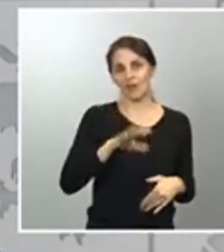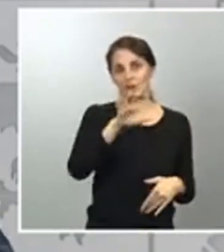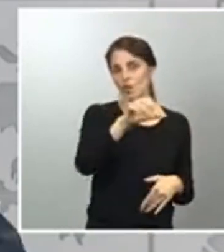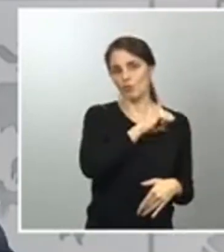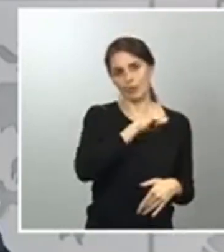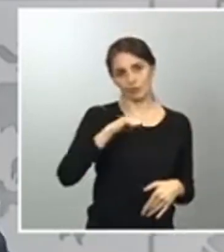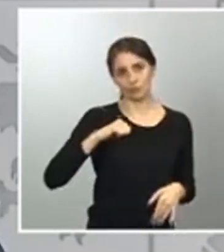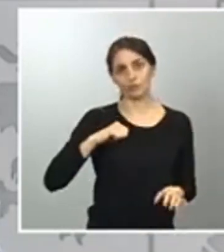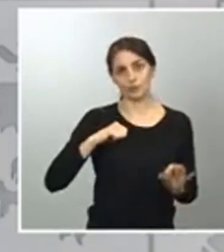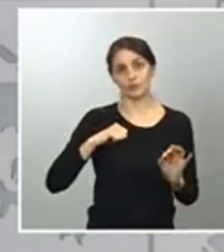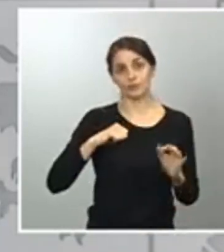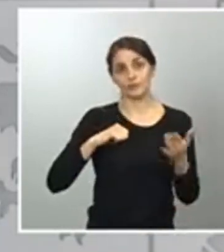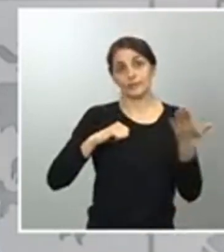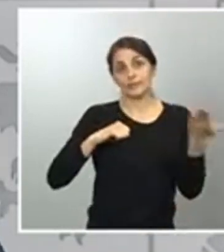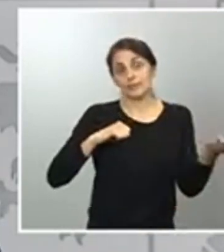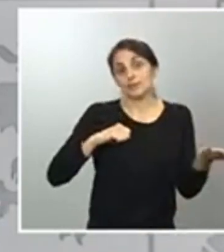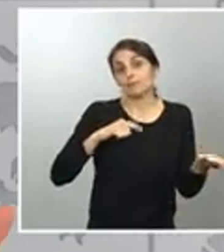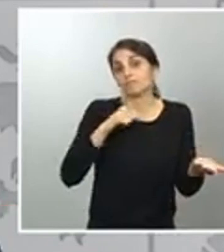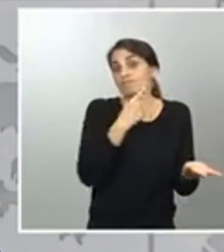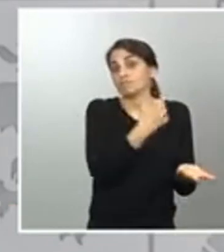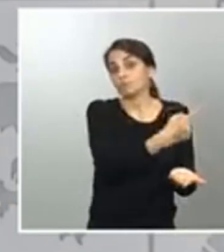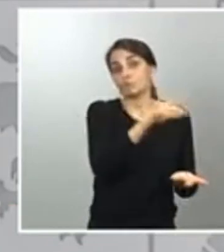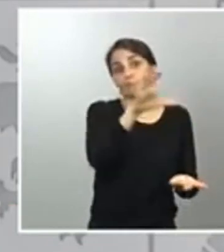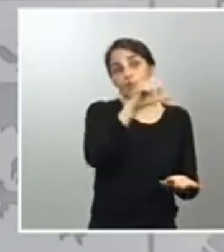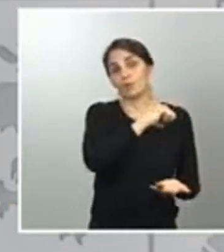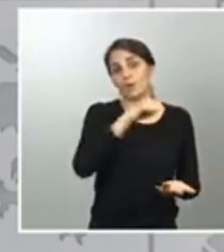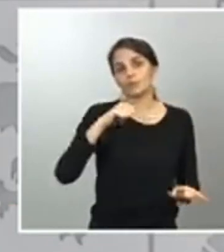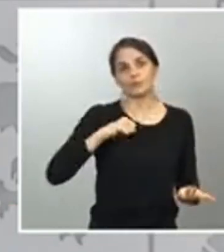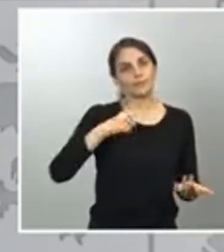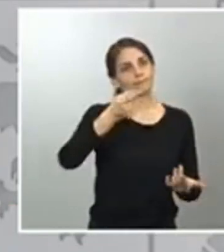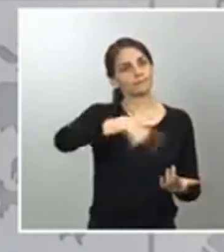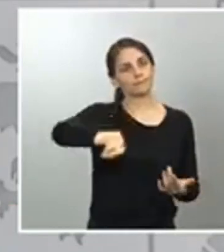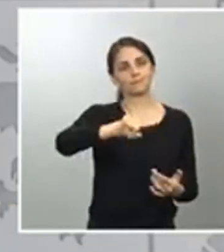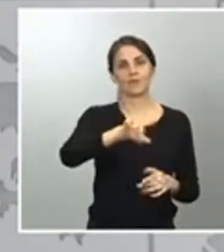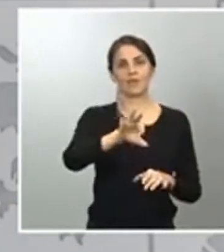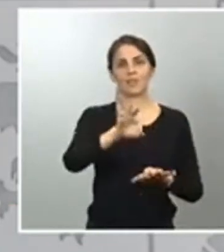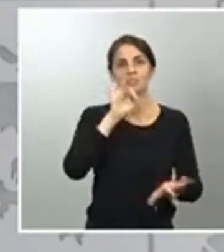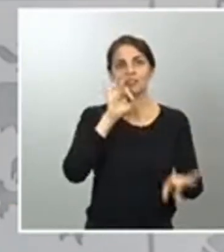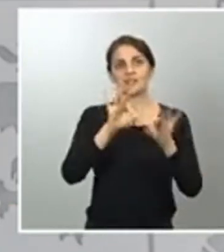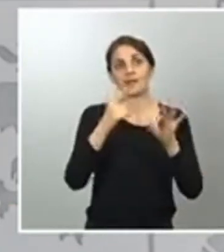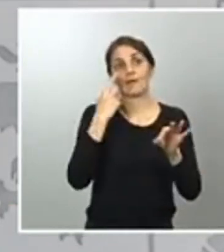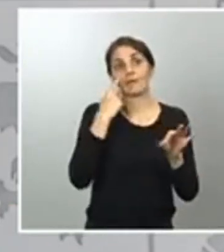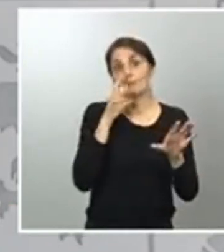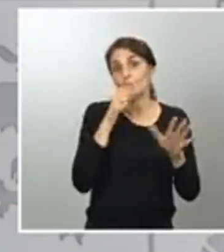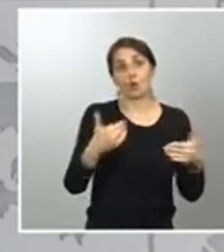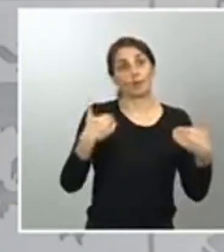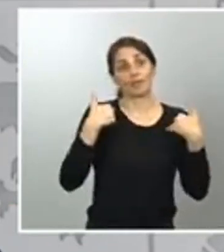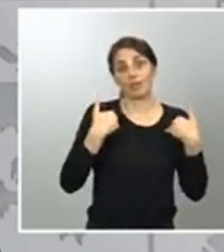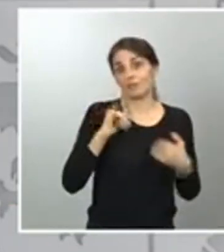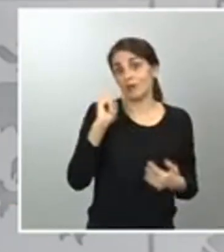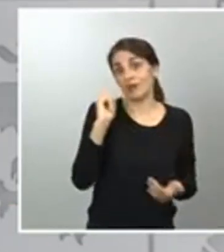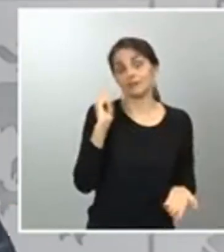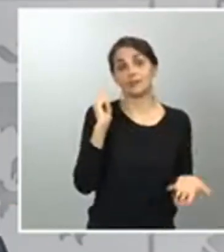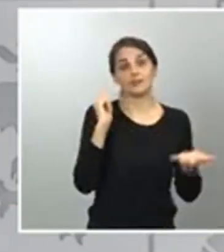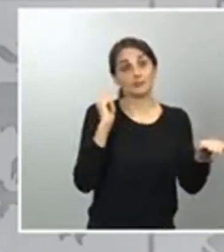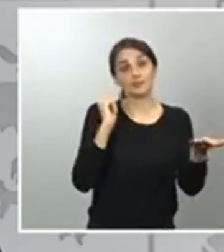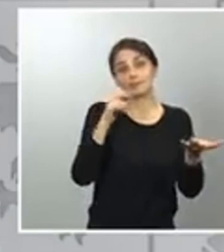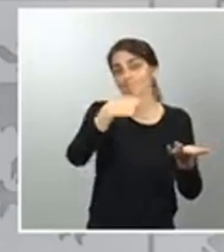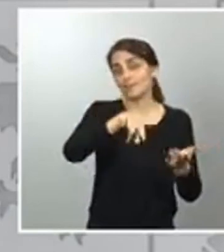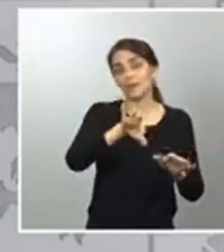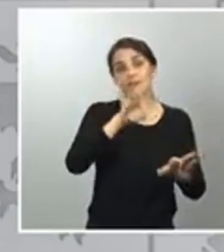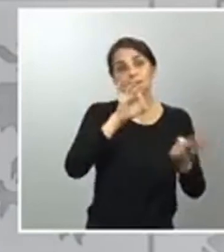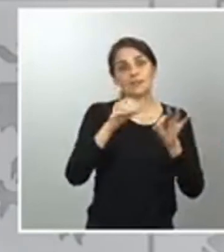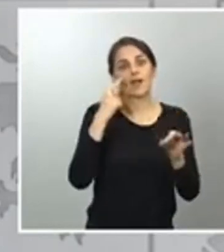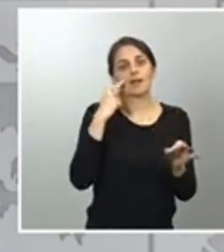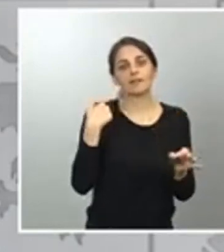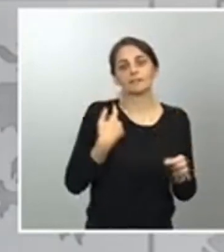sanitarios y evidentemente, serán las comunidades autónomas quienes decidan, en el marco de sus competencias, qué políticas seguir